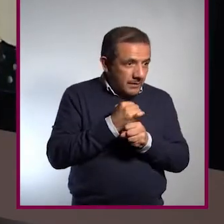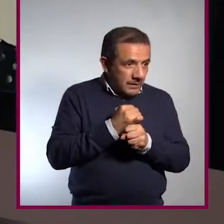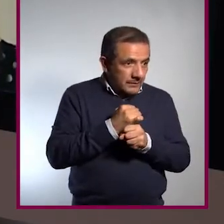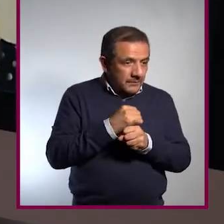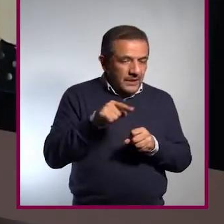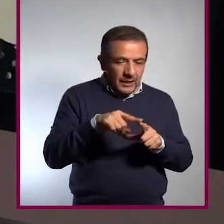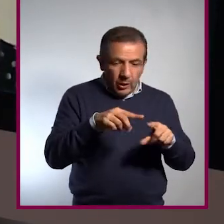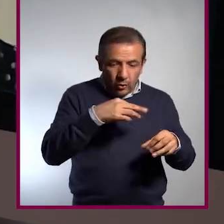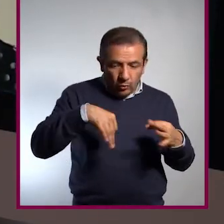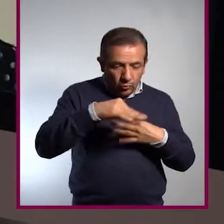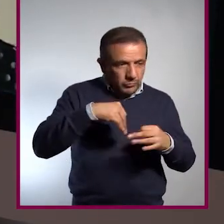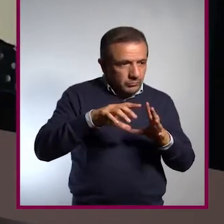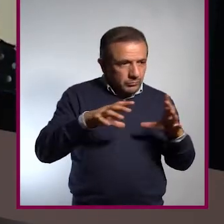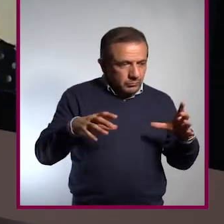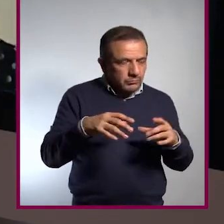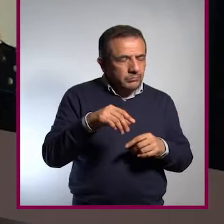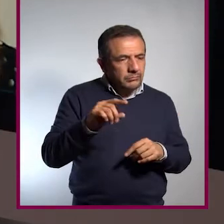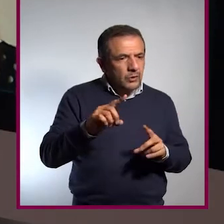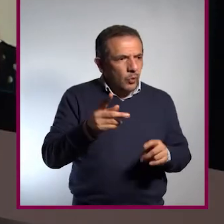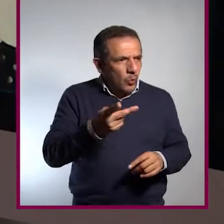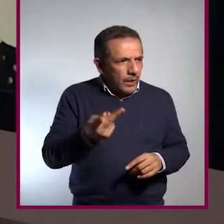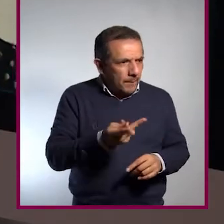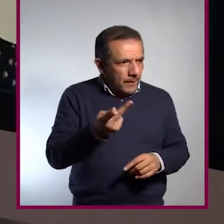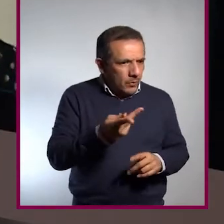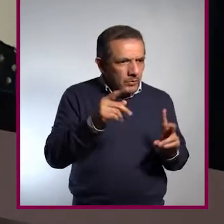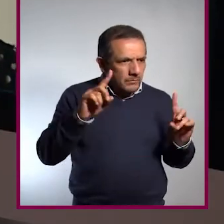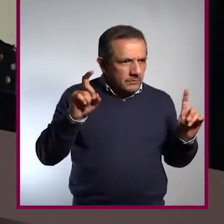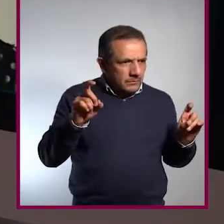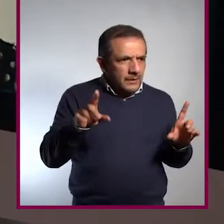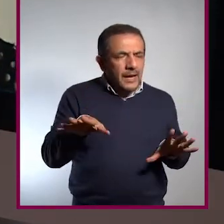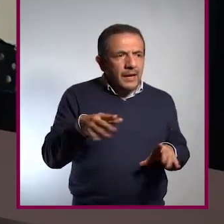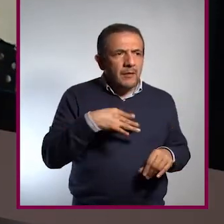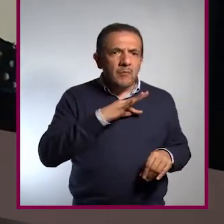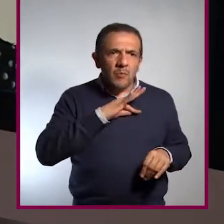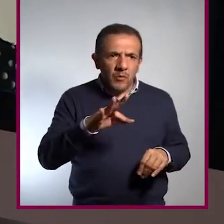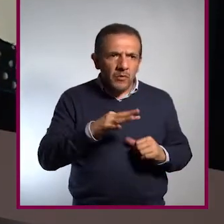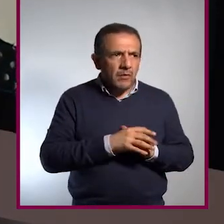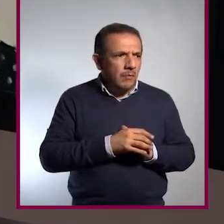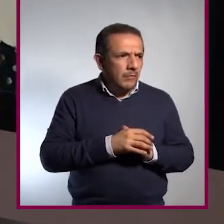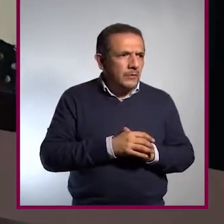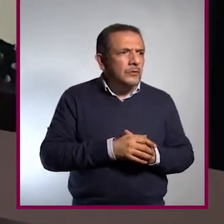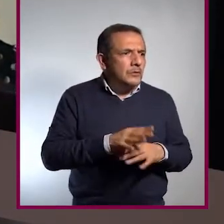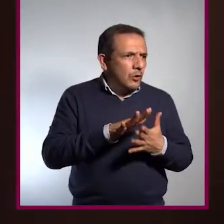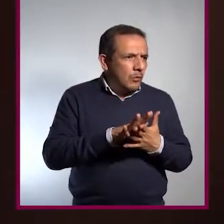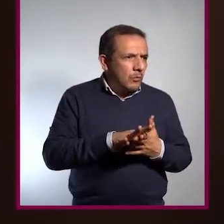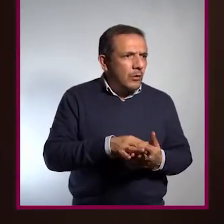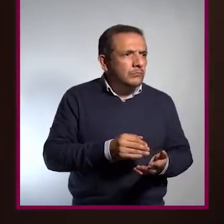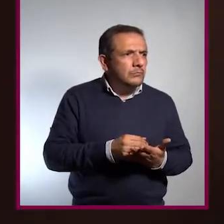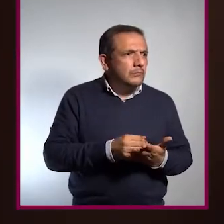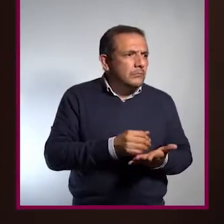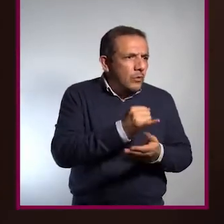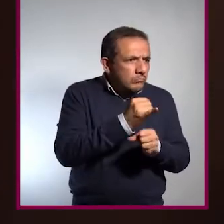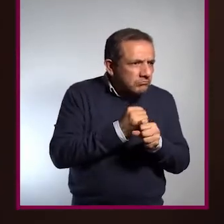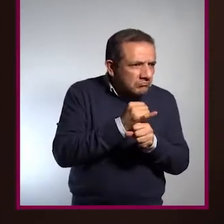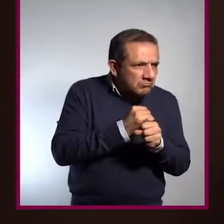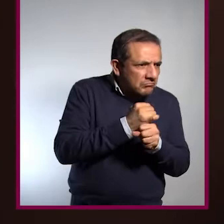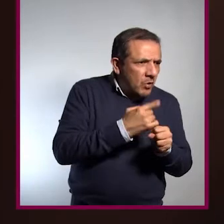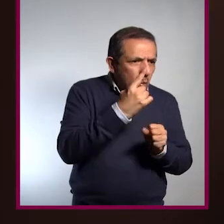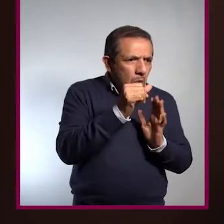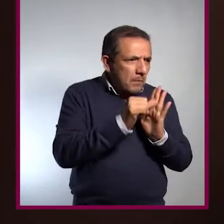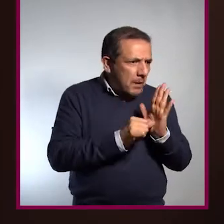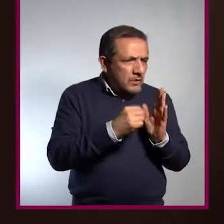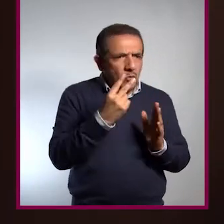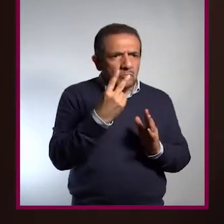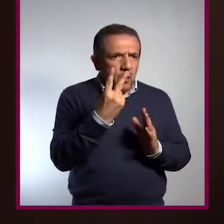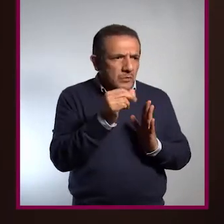y tenemos un interrogante que se puede resolver por una base de datos que ya está realizada, podemos hacer investigación en un mes